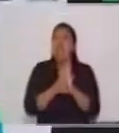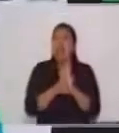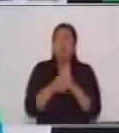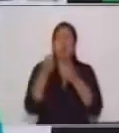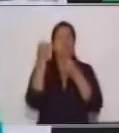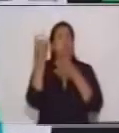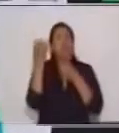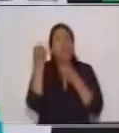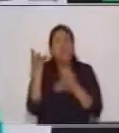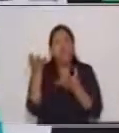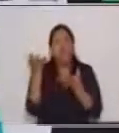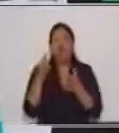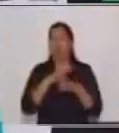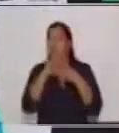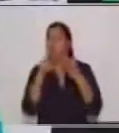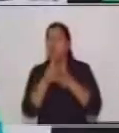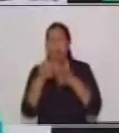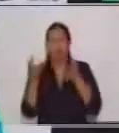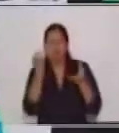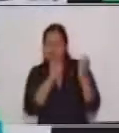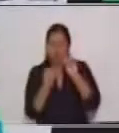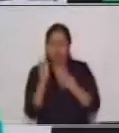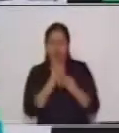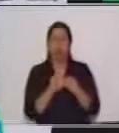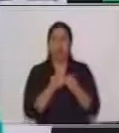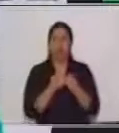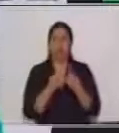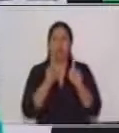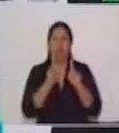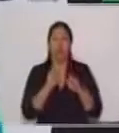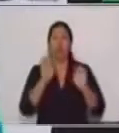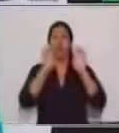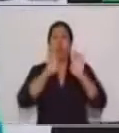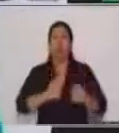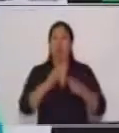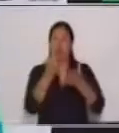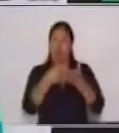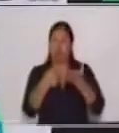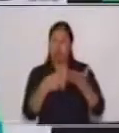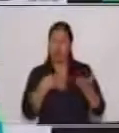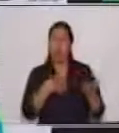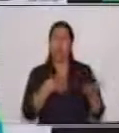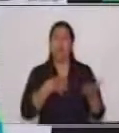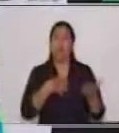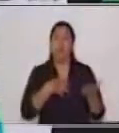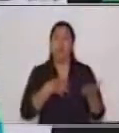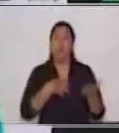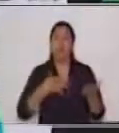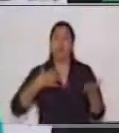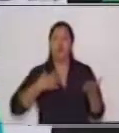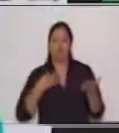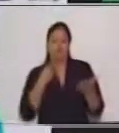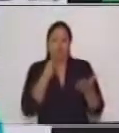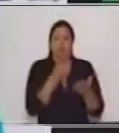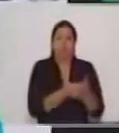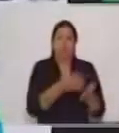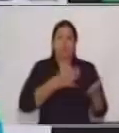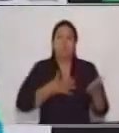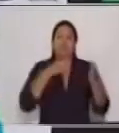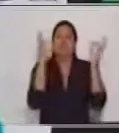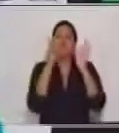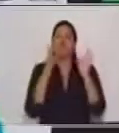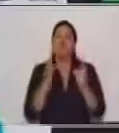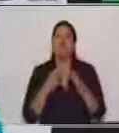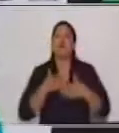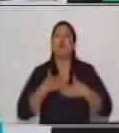recursos. El autor deja siempre de manifiesto su opinión y su estilo personal.